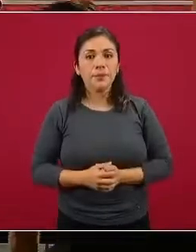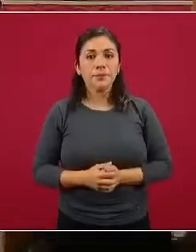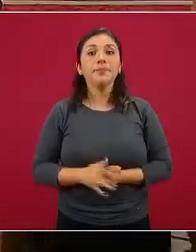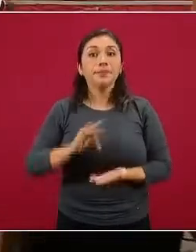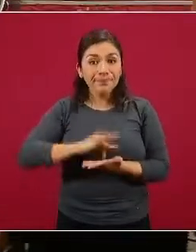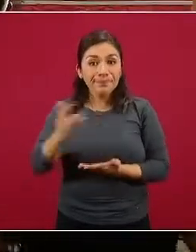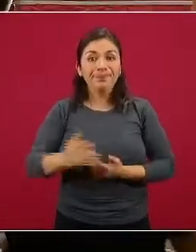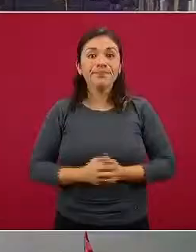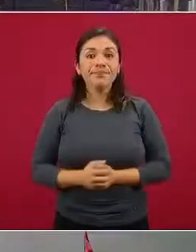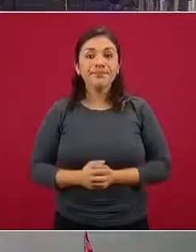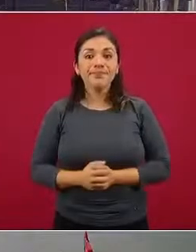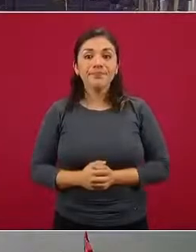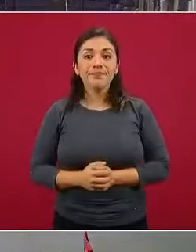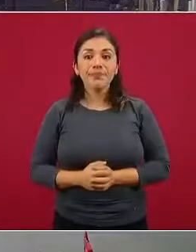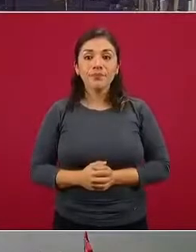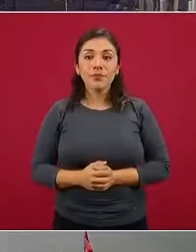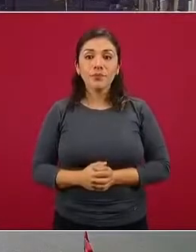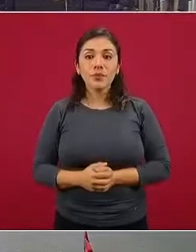Muchas gracias.